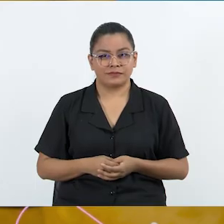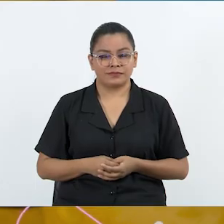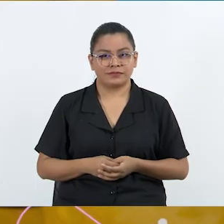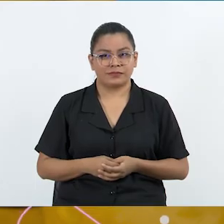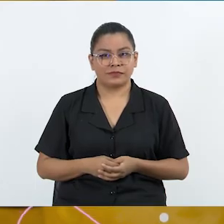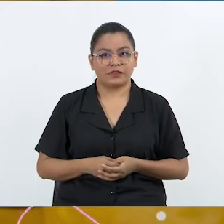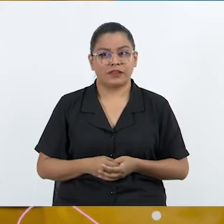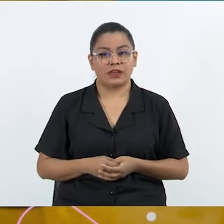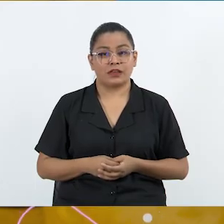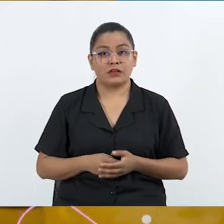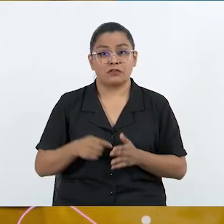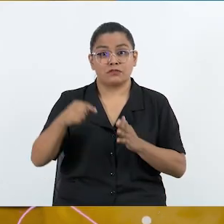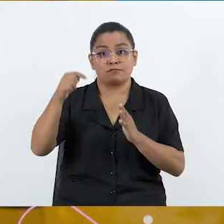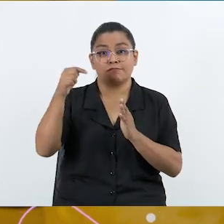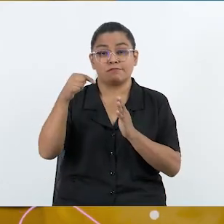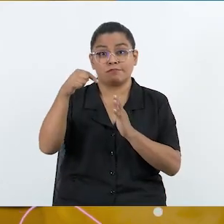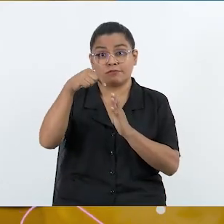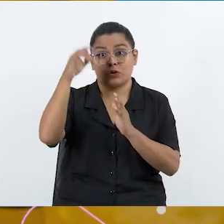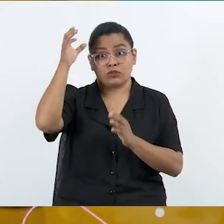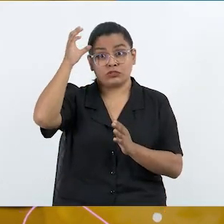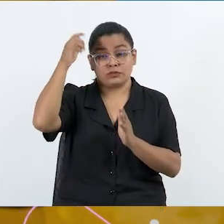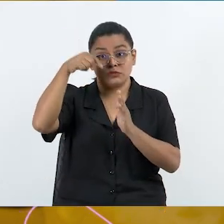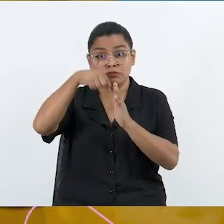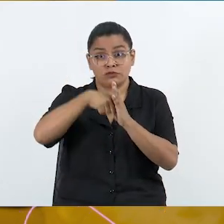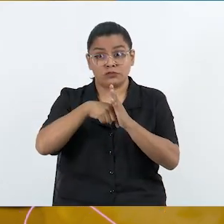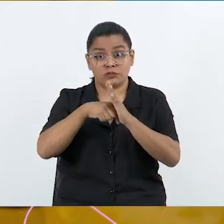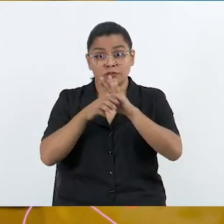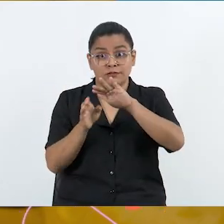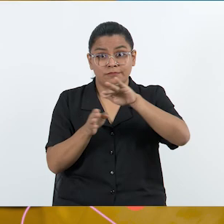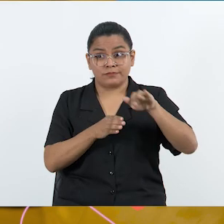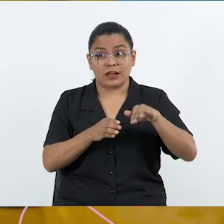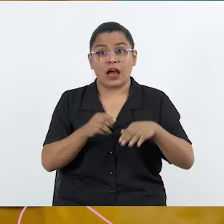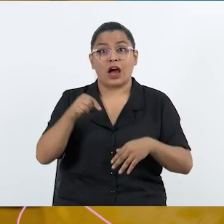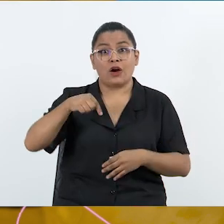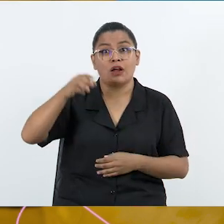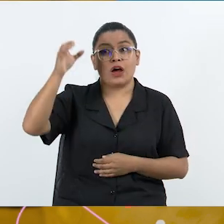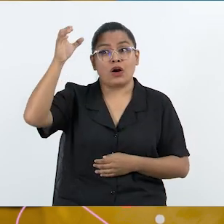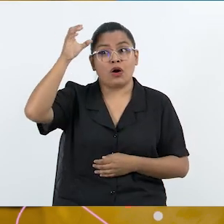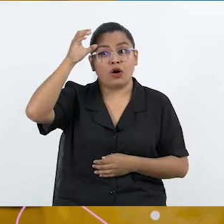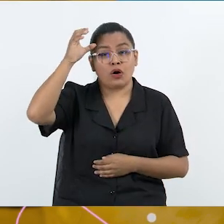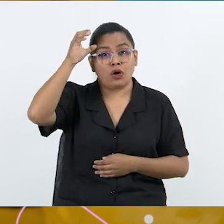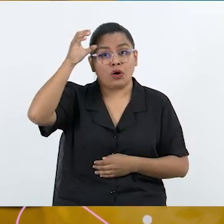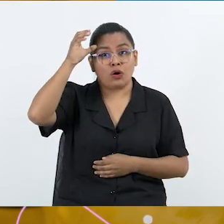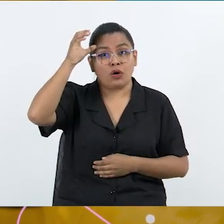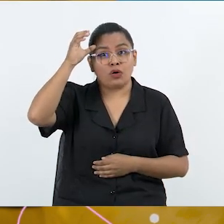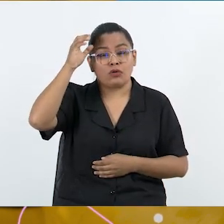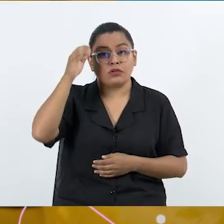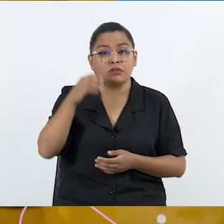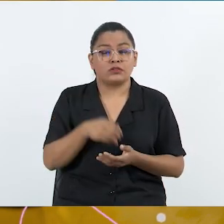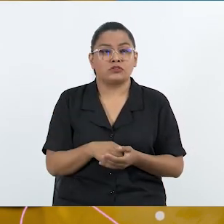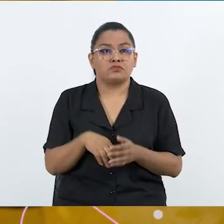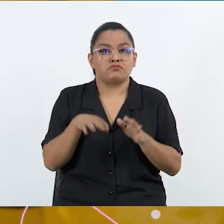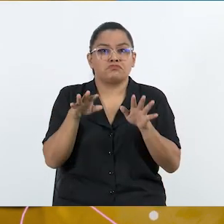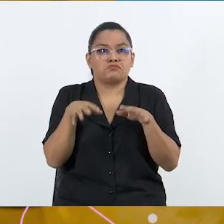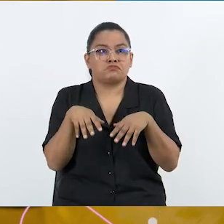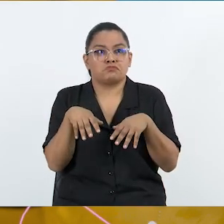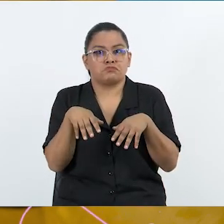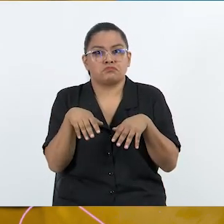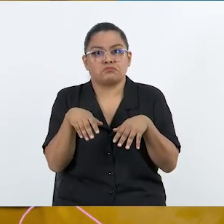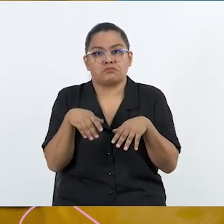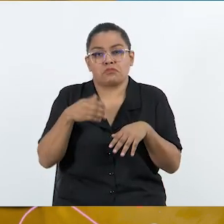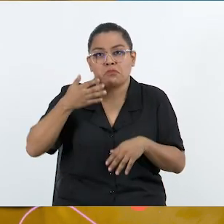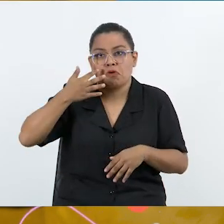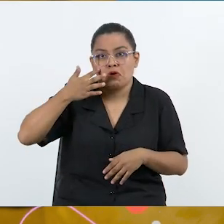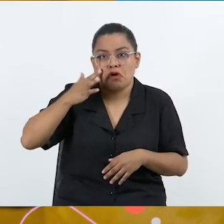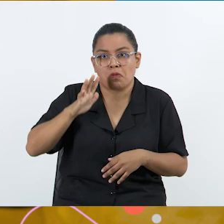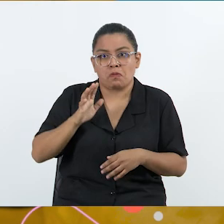En contraposición al conocimiento profundo, podemos mencionar el conocimiento frágil o el conocimiento inerte, que generalmente es